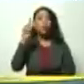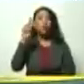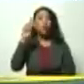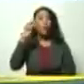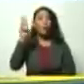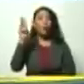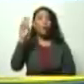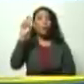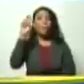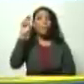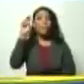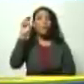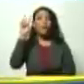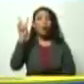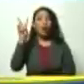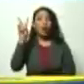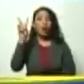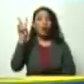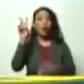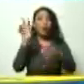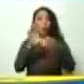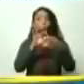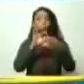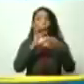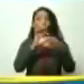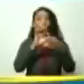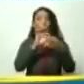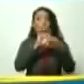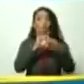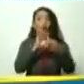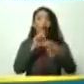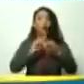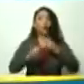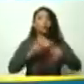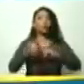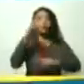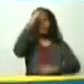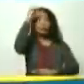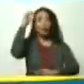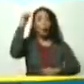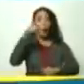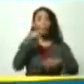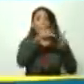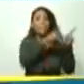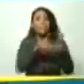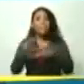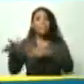plataforma unitaria por la unidad cosas de Diosdado pues hoy hay programa